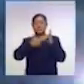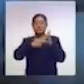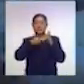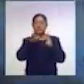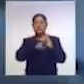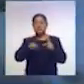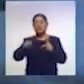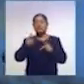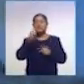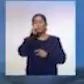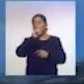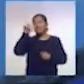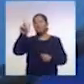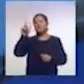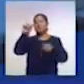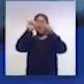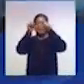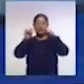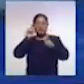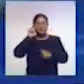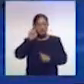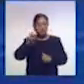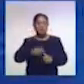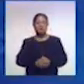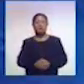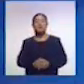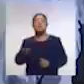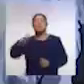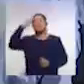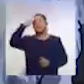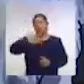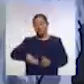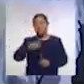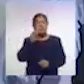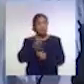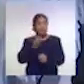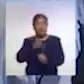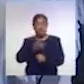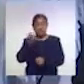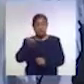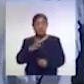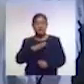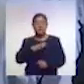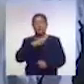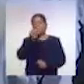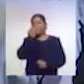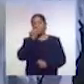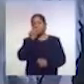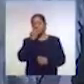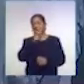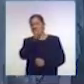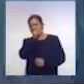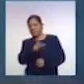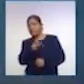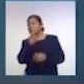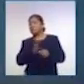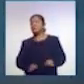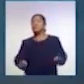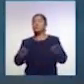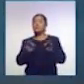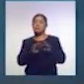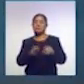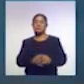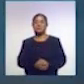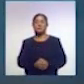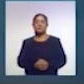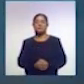de las Artes Visuales, el TIPAP, que, como sabemos, es en este momento la escuela de formación más importante que tenemos en Tlaxcala. Y la